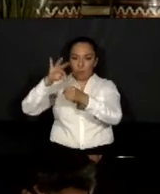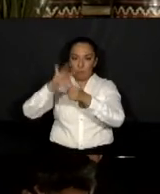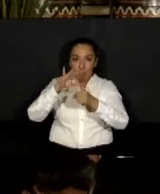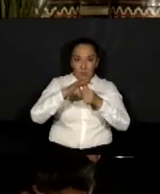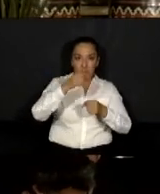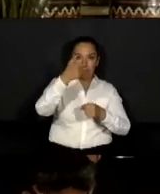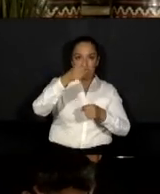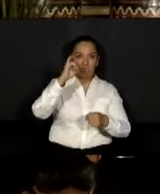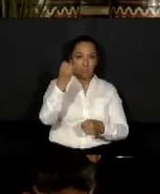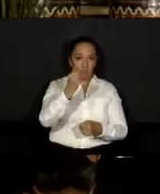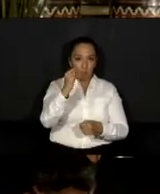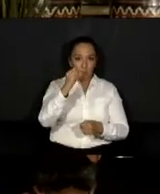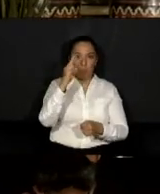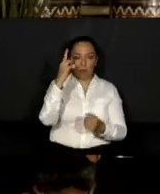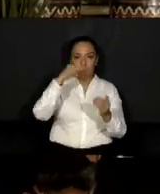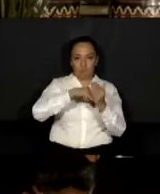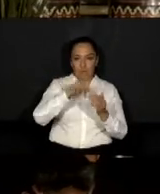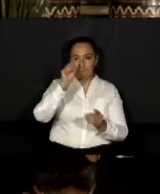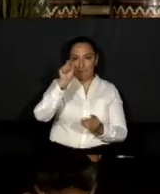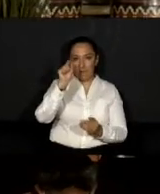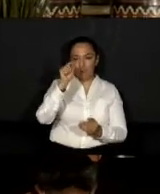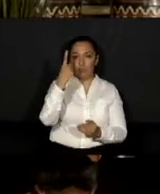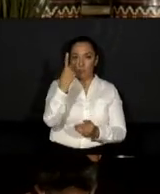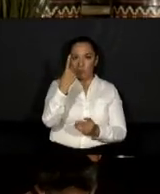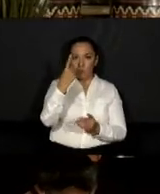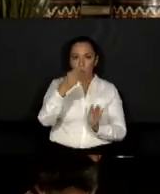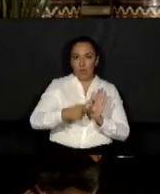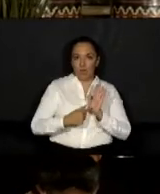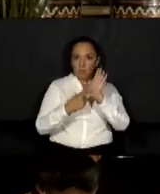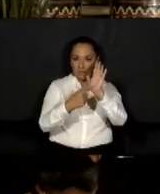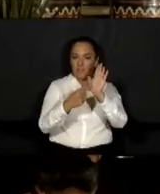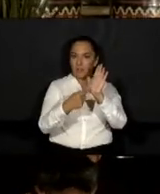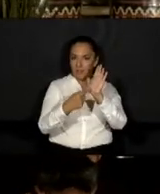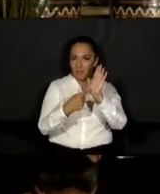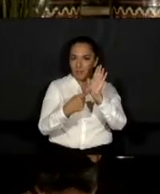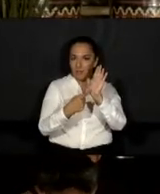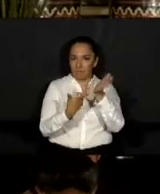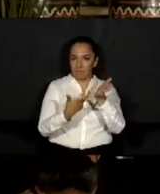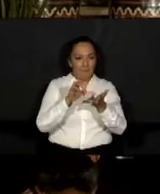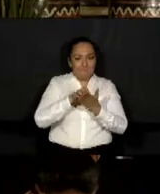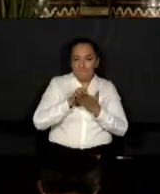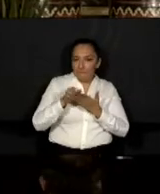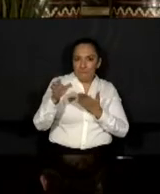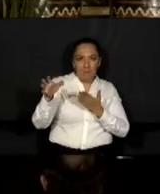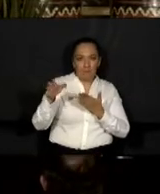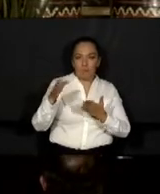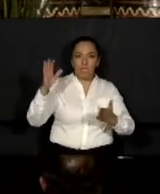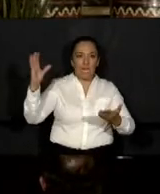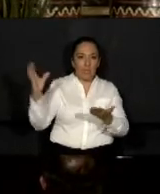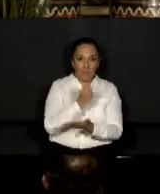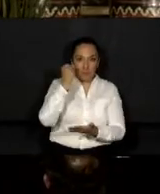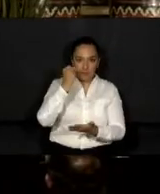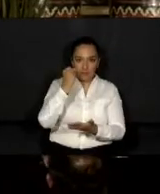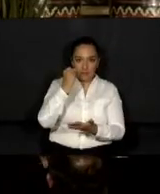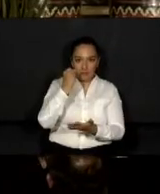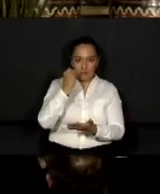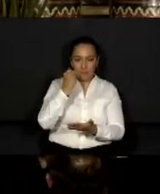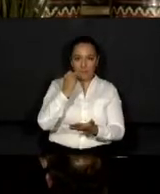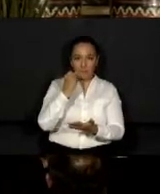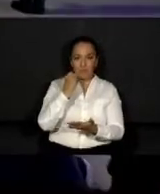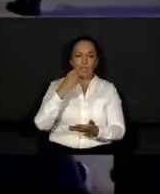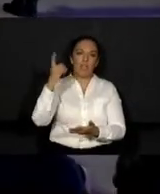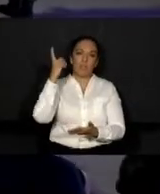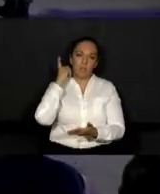del 2021 y de la constancia de mayoría expedida por el Consejo Estatal del Instituto Estatal Electoral, la